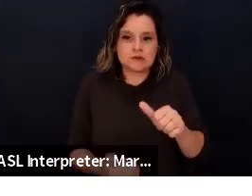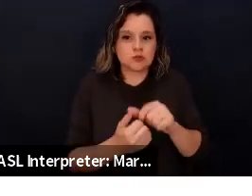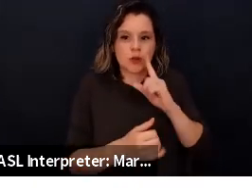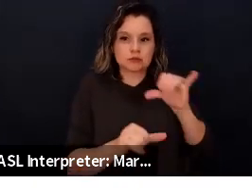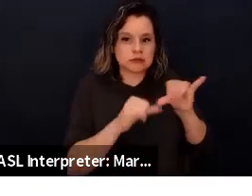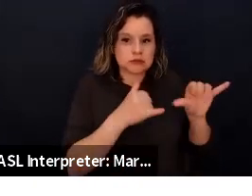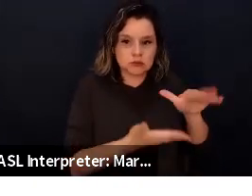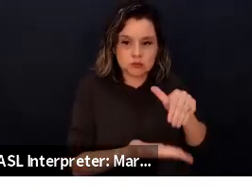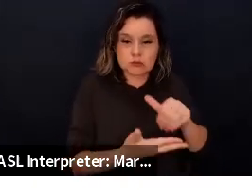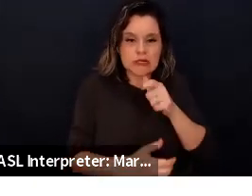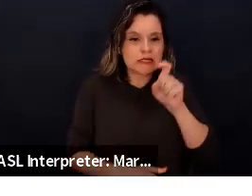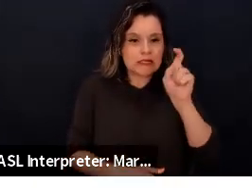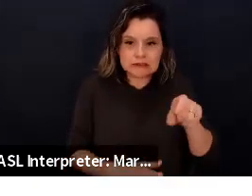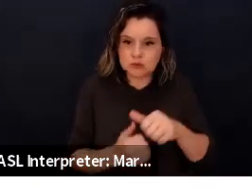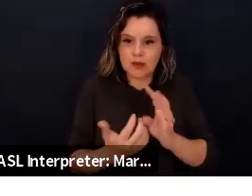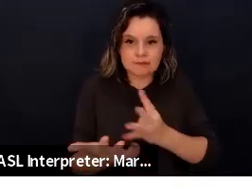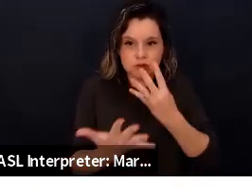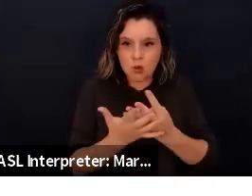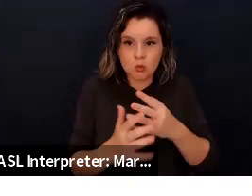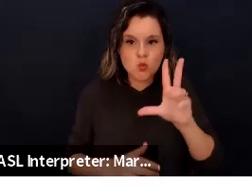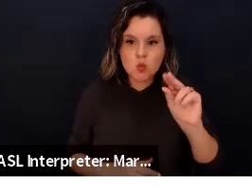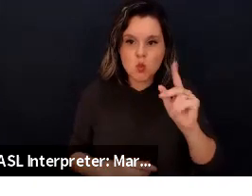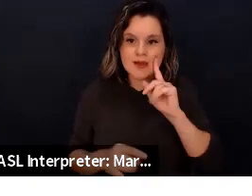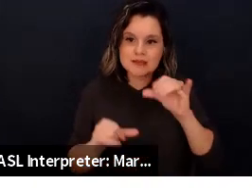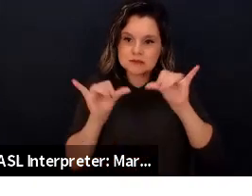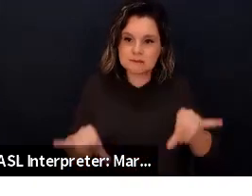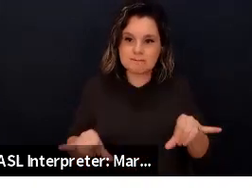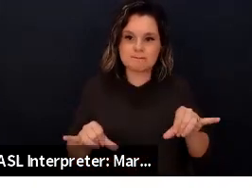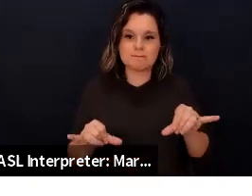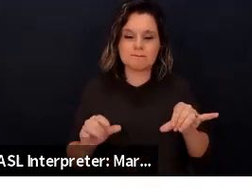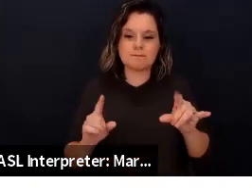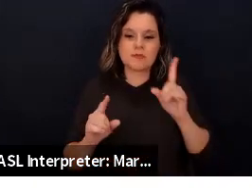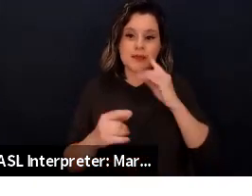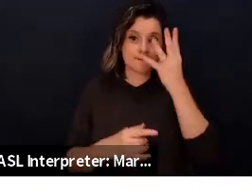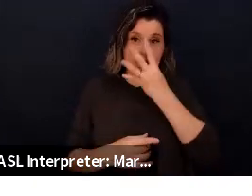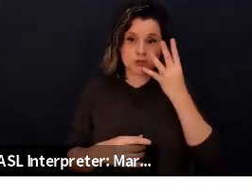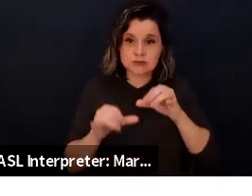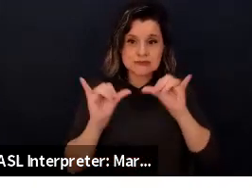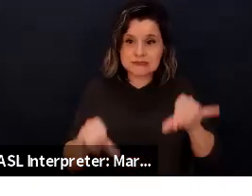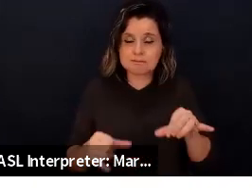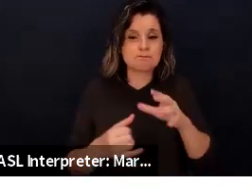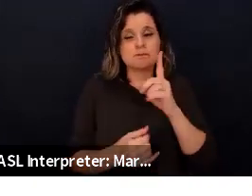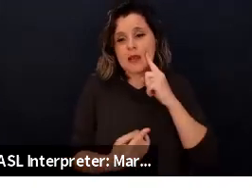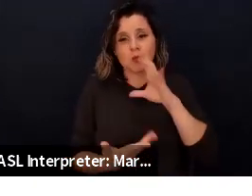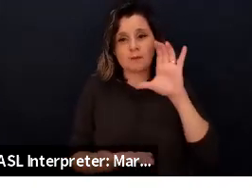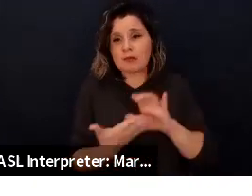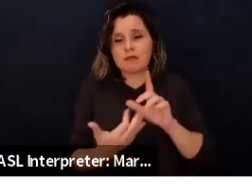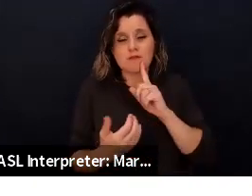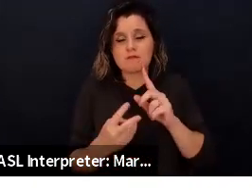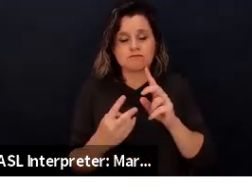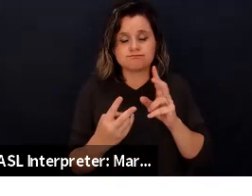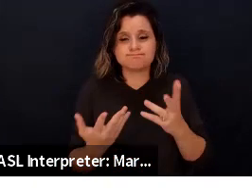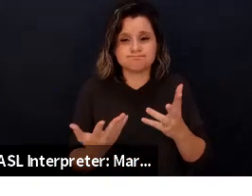detención, no es necesario tener estas cárceles en el sistema de inmigración y creemos que es